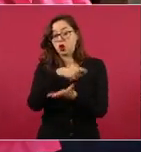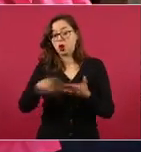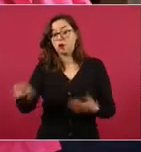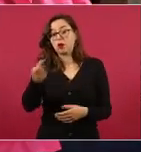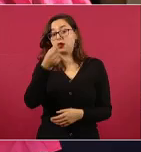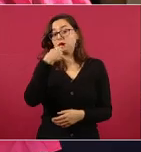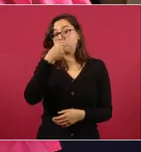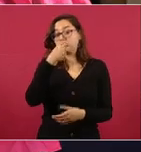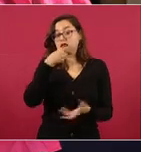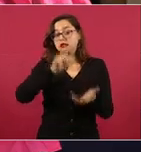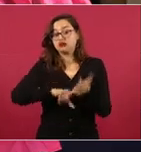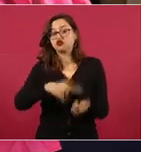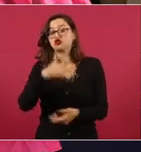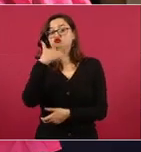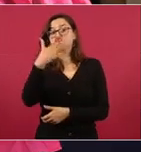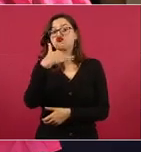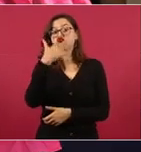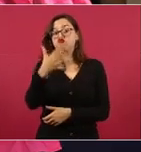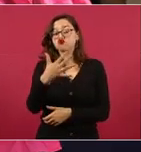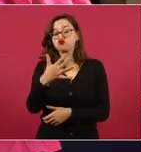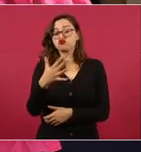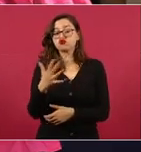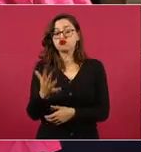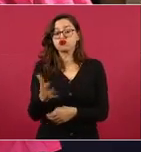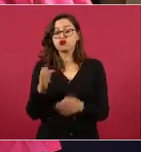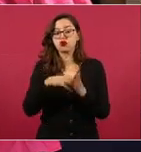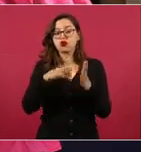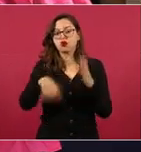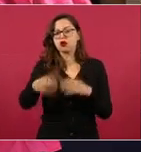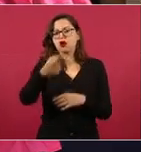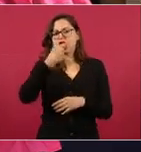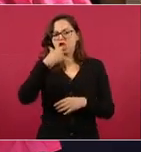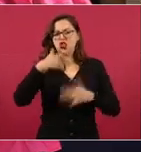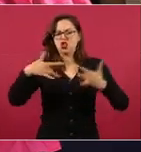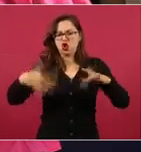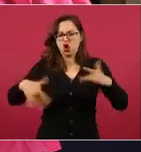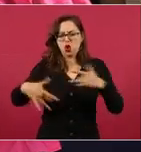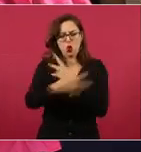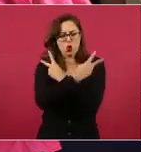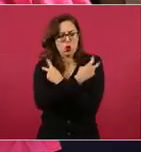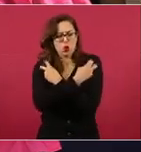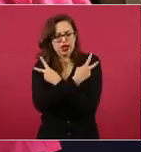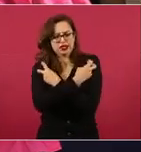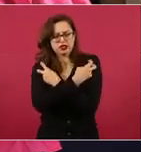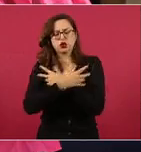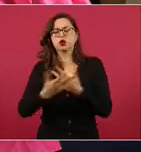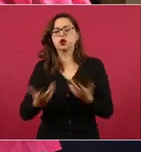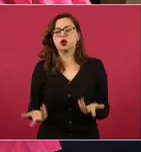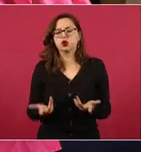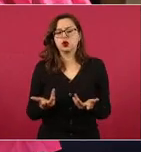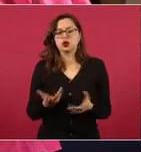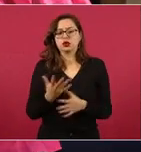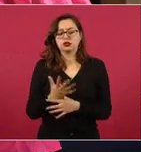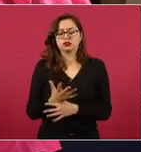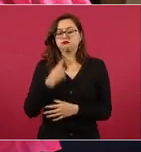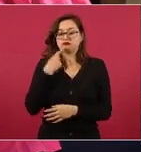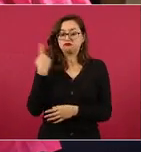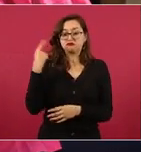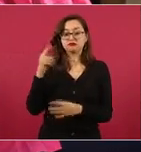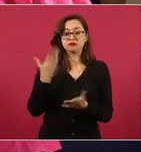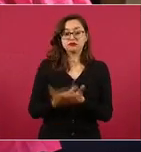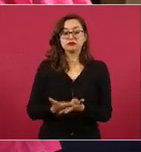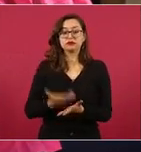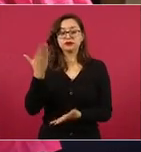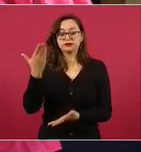pero particularmente de uno que tiene que ver con la osteoartrosis, el dolor, inflamación, que según esto reportan o denuncian que